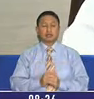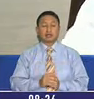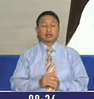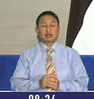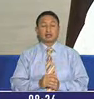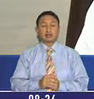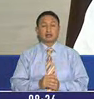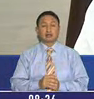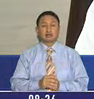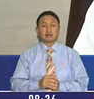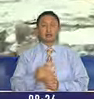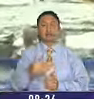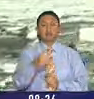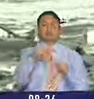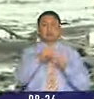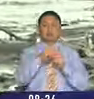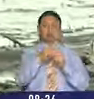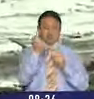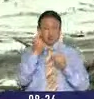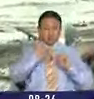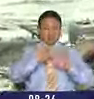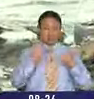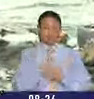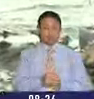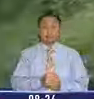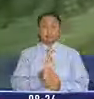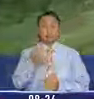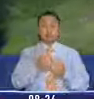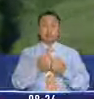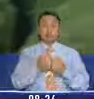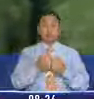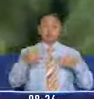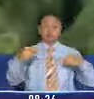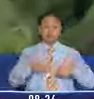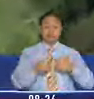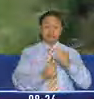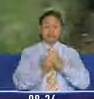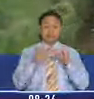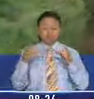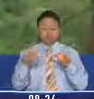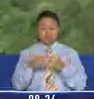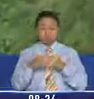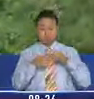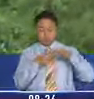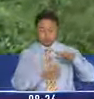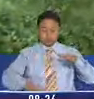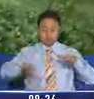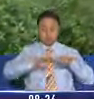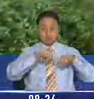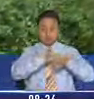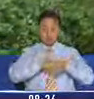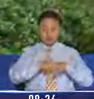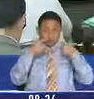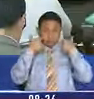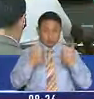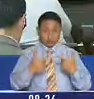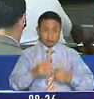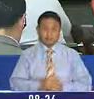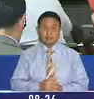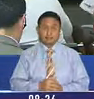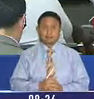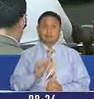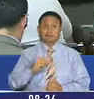al origen de la terminología. La reducción del riesgo de desastres, la creación de una unidad de quebradas y subcuencas hidrográficas también